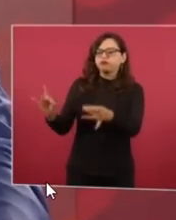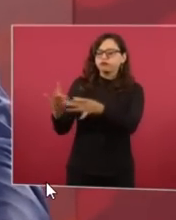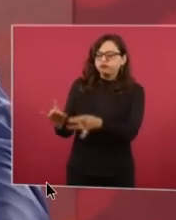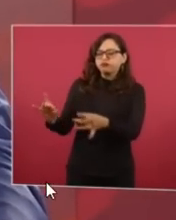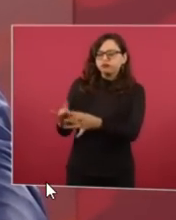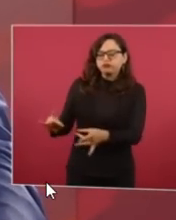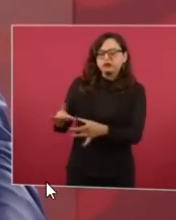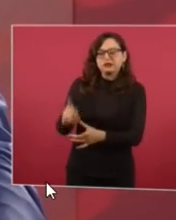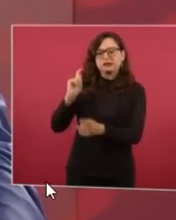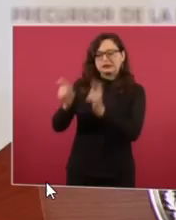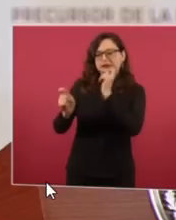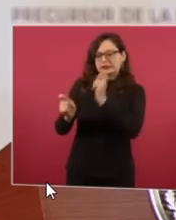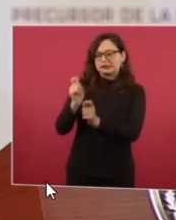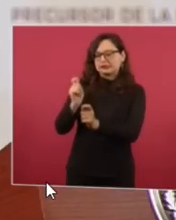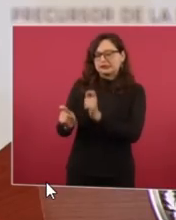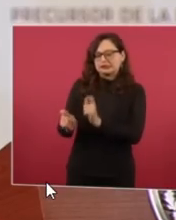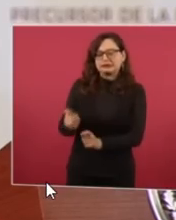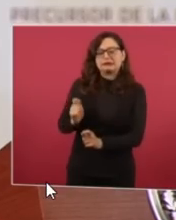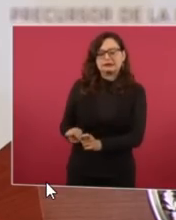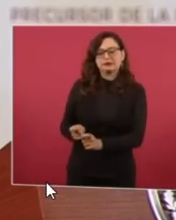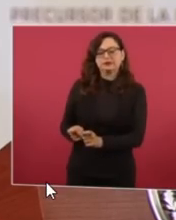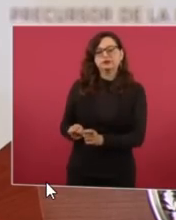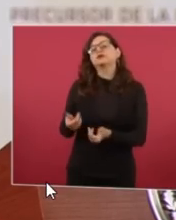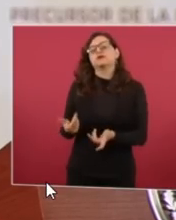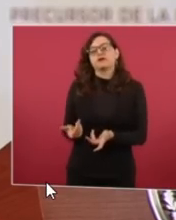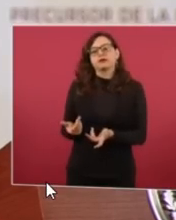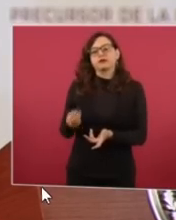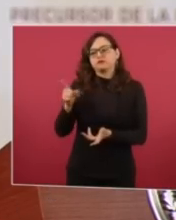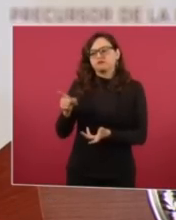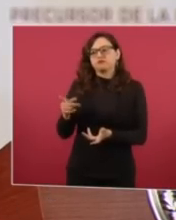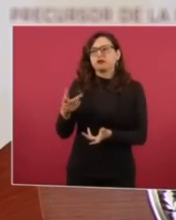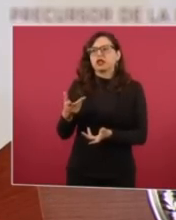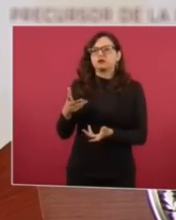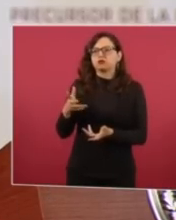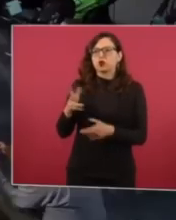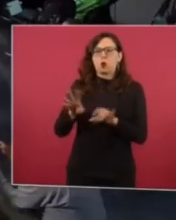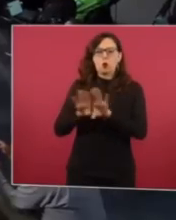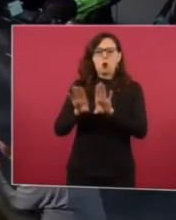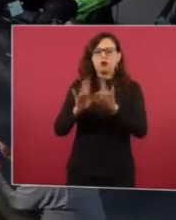que este reproduce son documentos